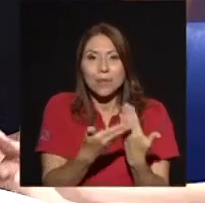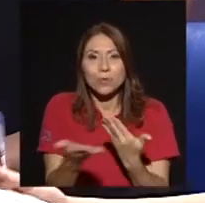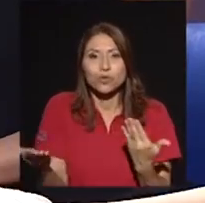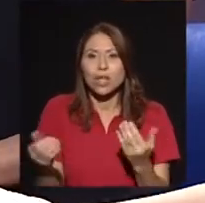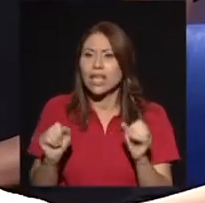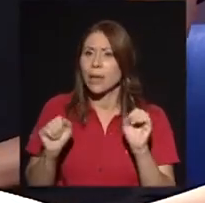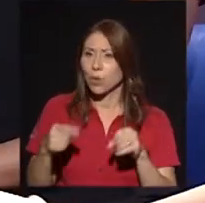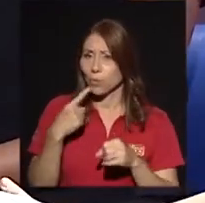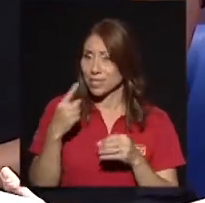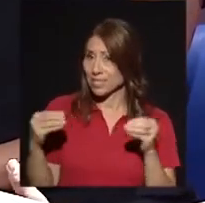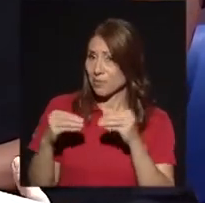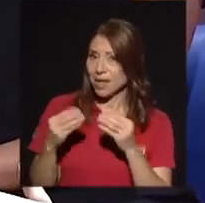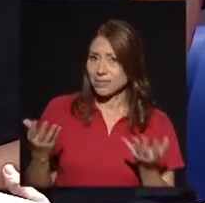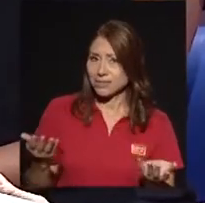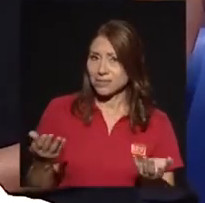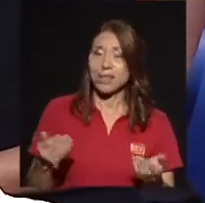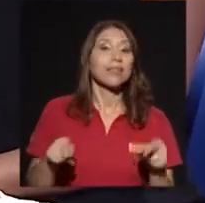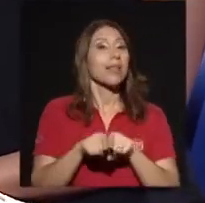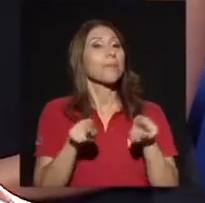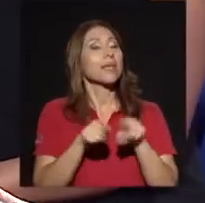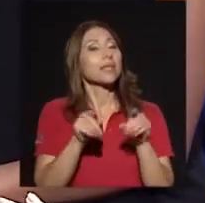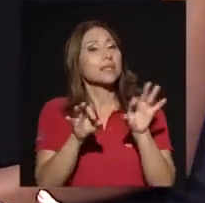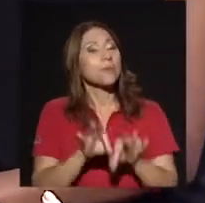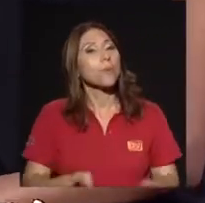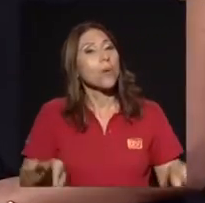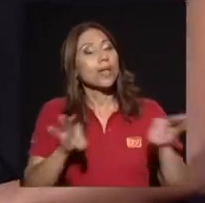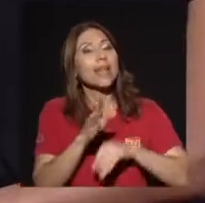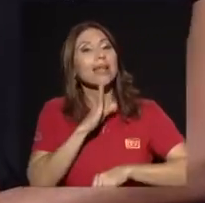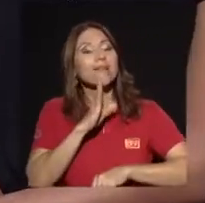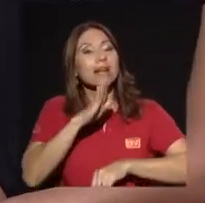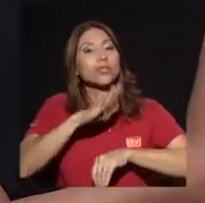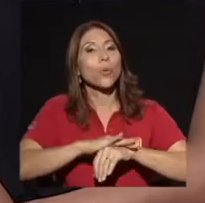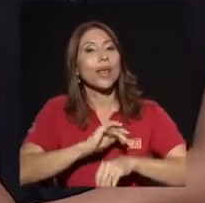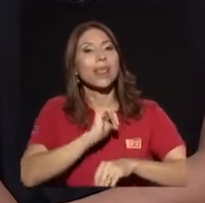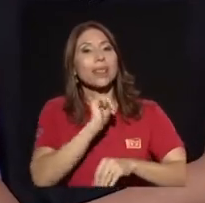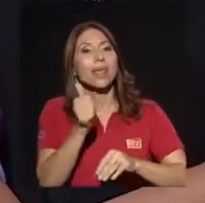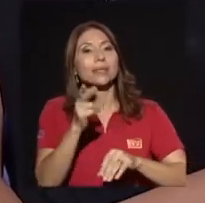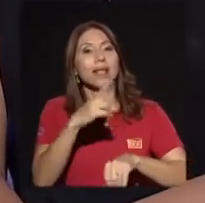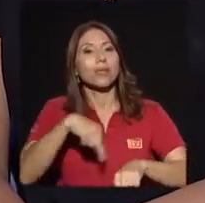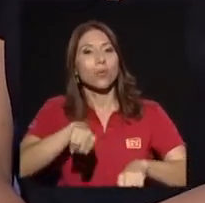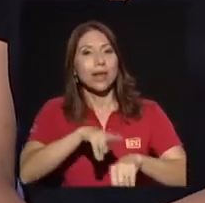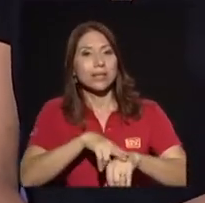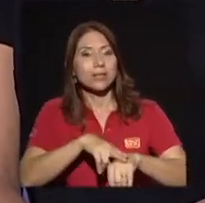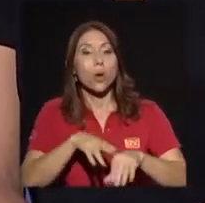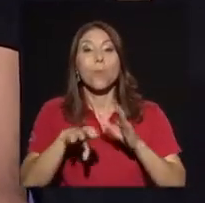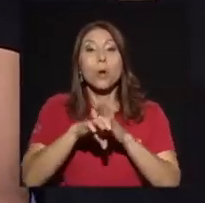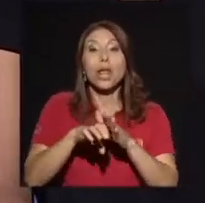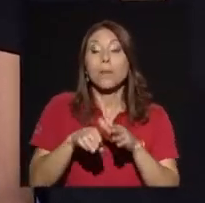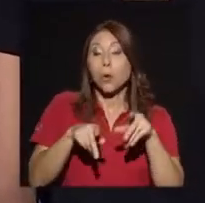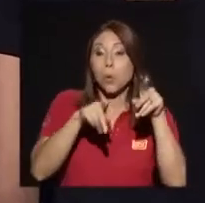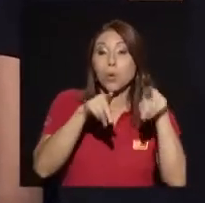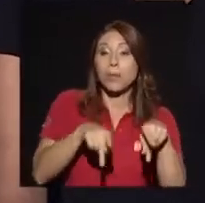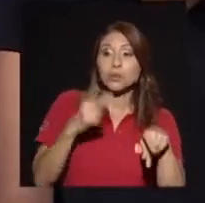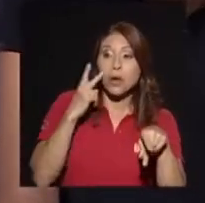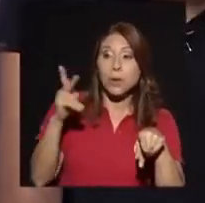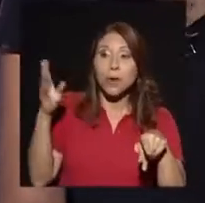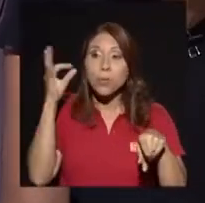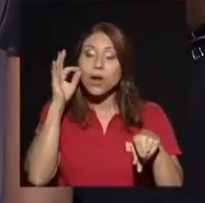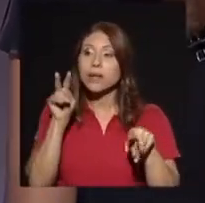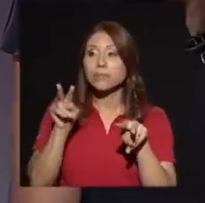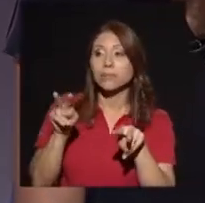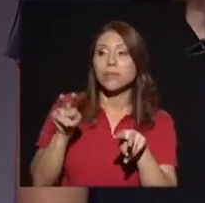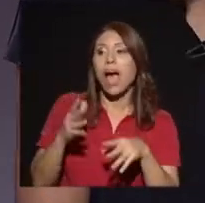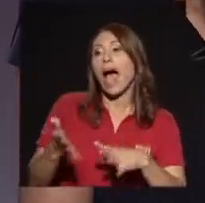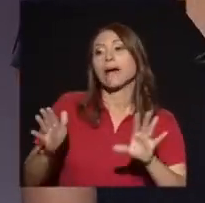que también sería importante hablar de la desnaturalización, porque entonces vemos que alguien le dice a alguna chica, bueno, es que se viste